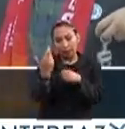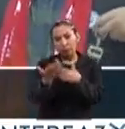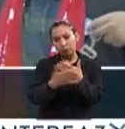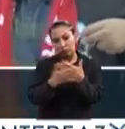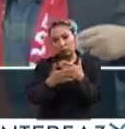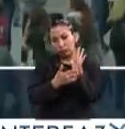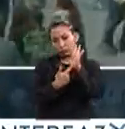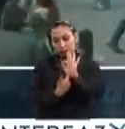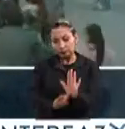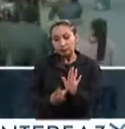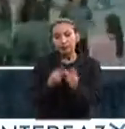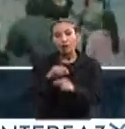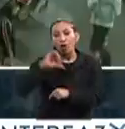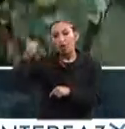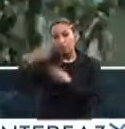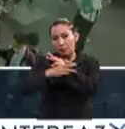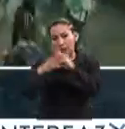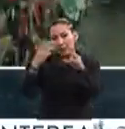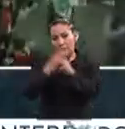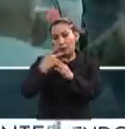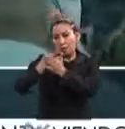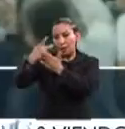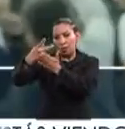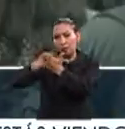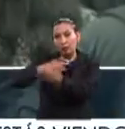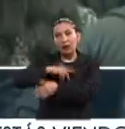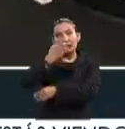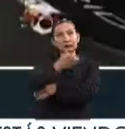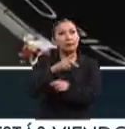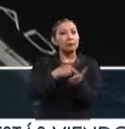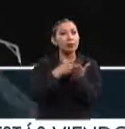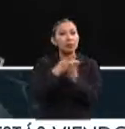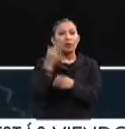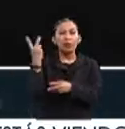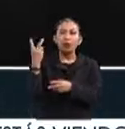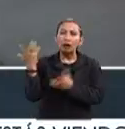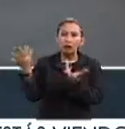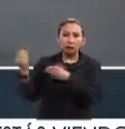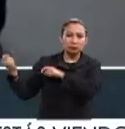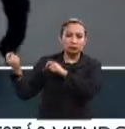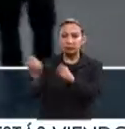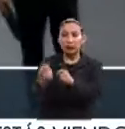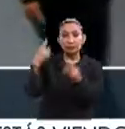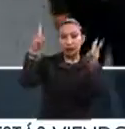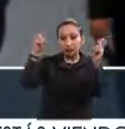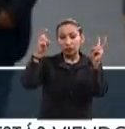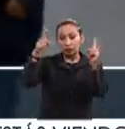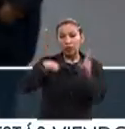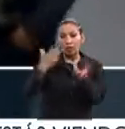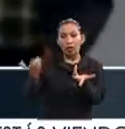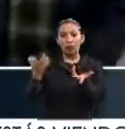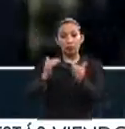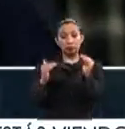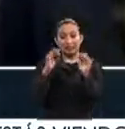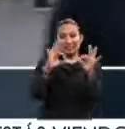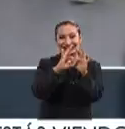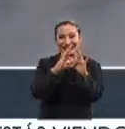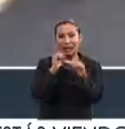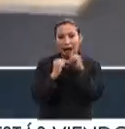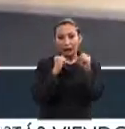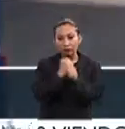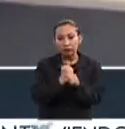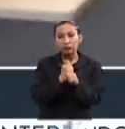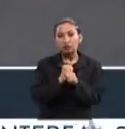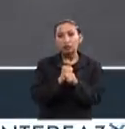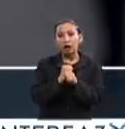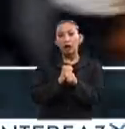por allá. Por supuesto, otros materiales premiados. Tenemos este premio que viene, este título que viene muy ad hoc con este año, que es